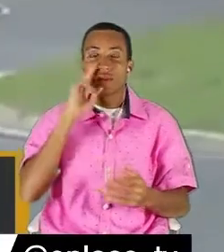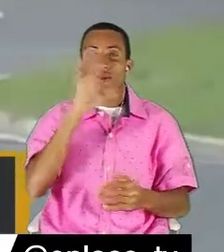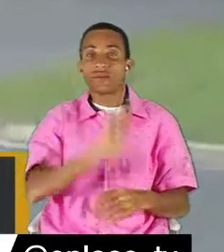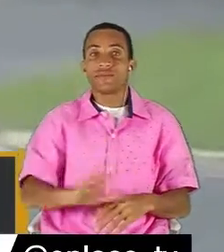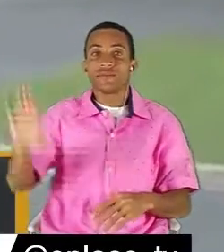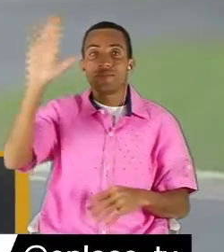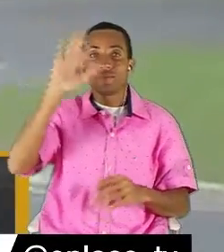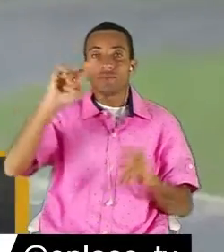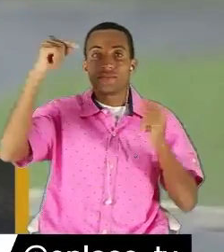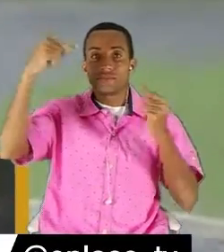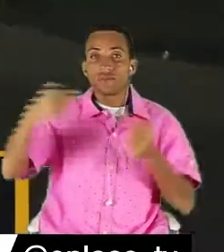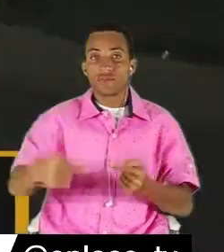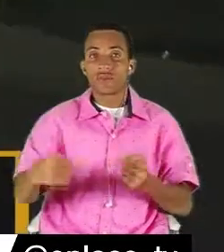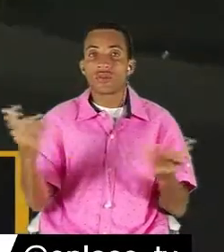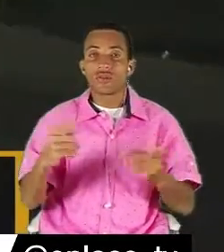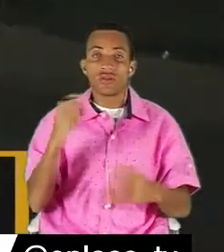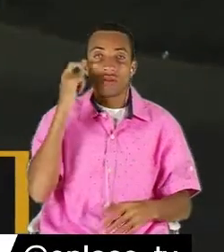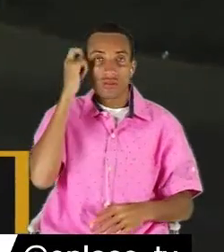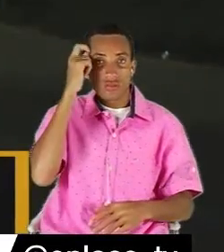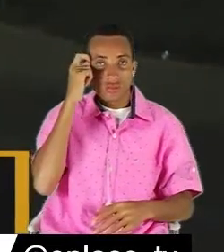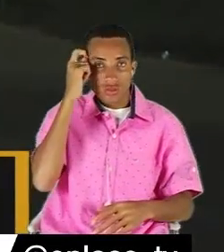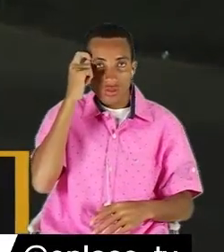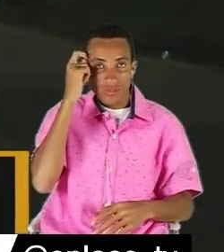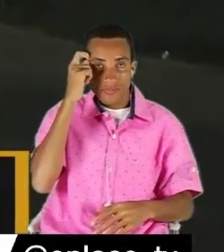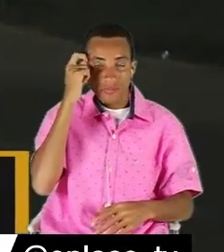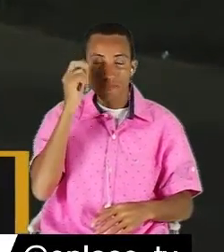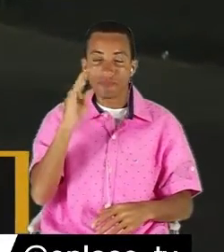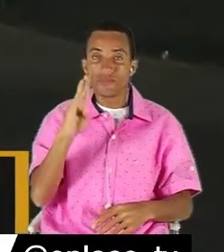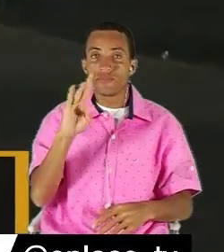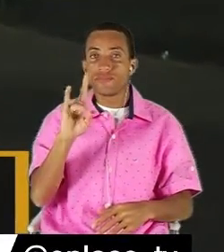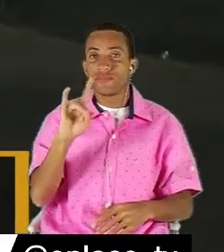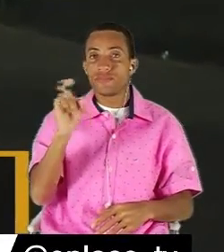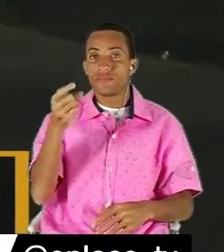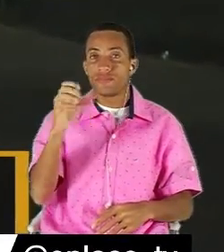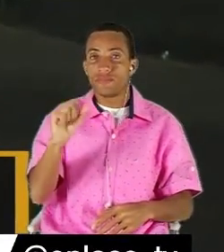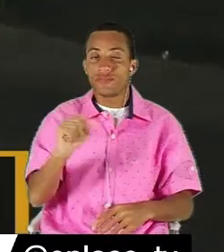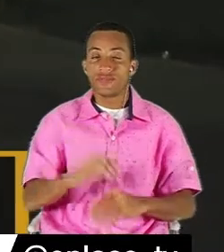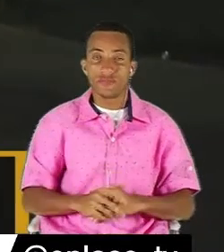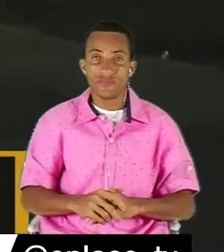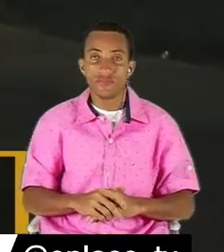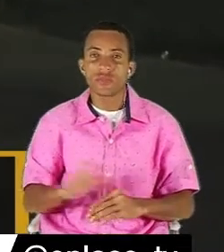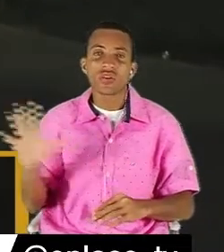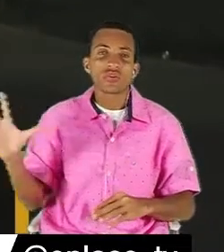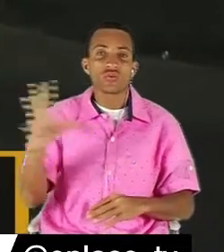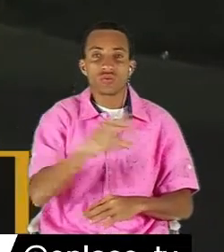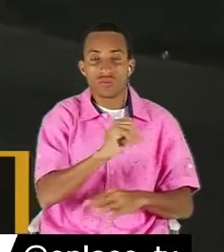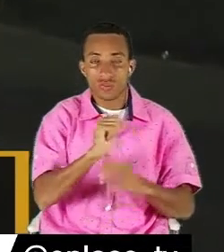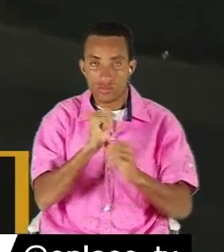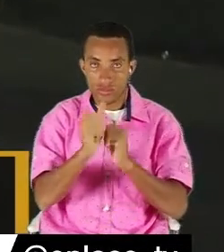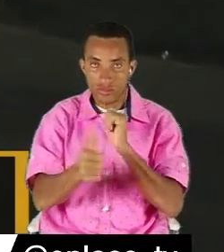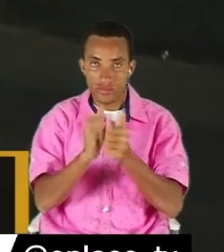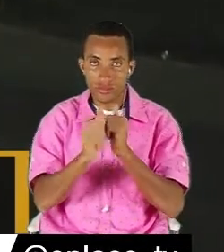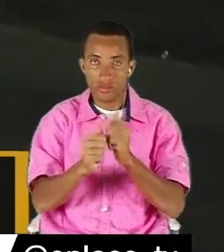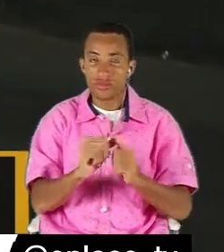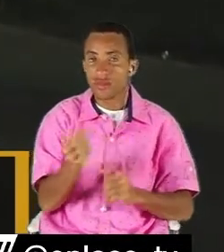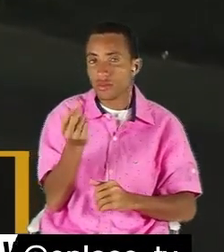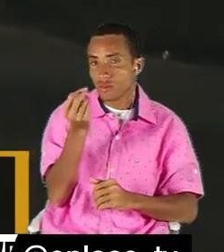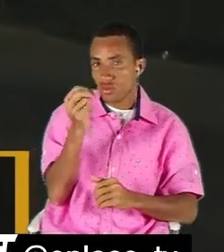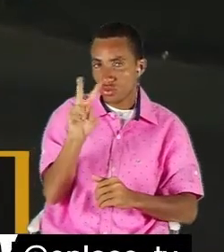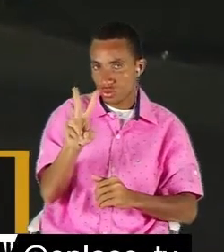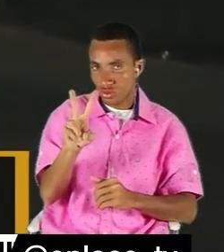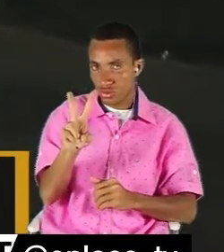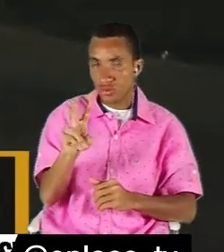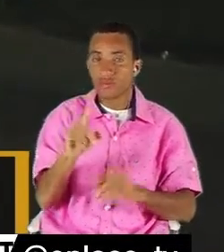Interligas efectuado en Buga Valle. Bueno, es un balance positivo ya que es un nuevo proceso de todos los deportistas, donde alrededor de 12 deportistas en la